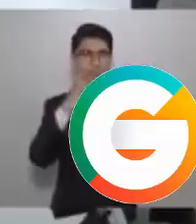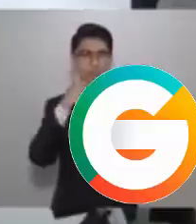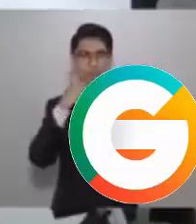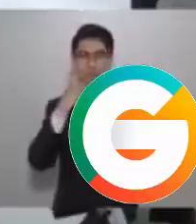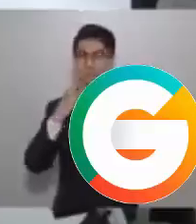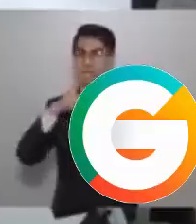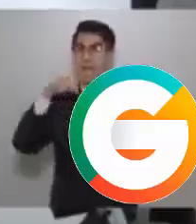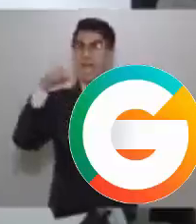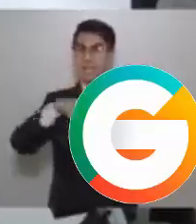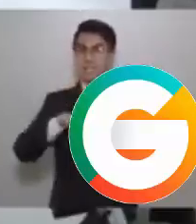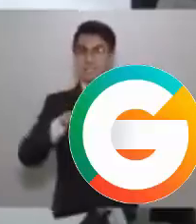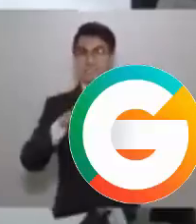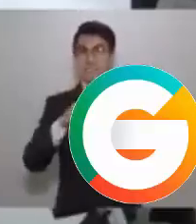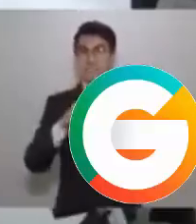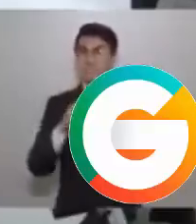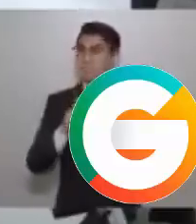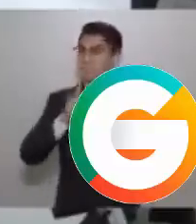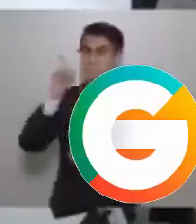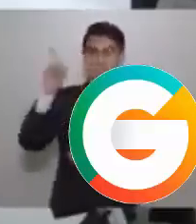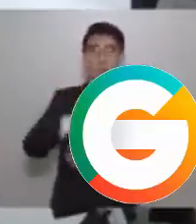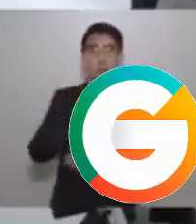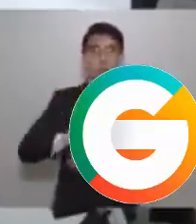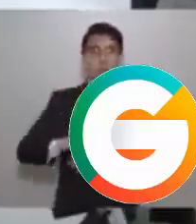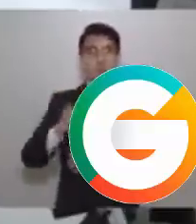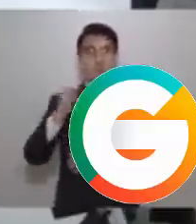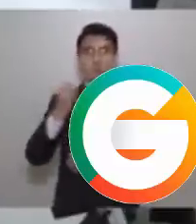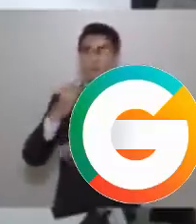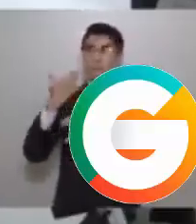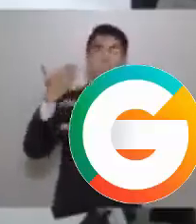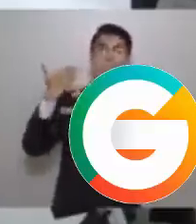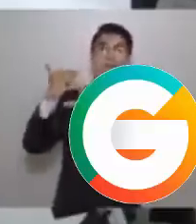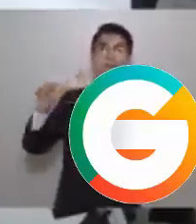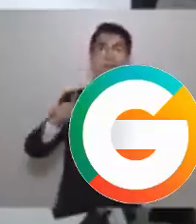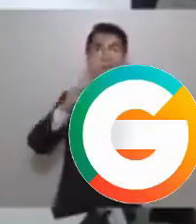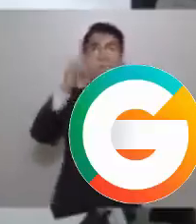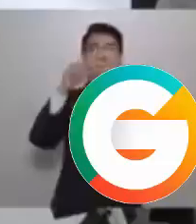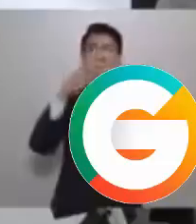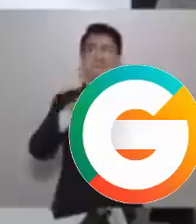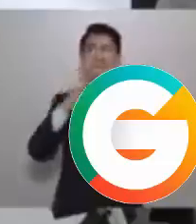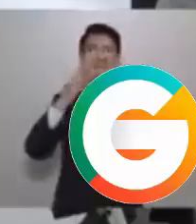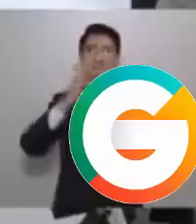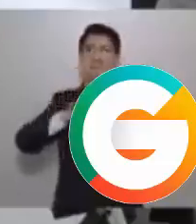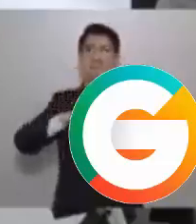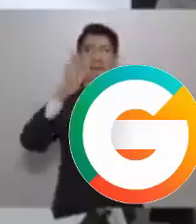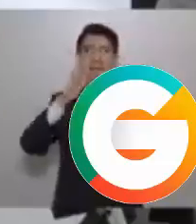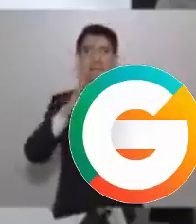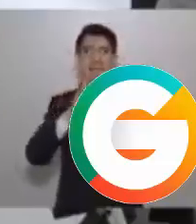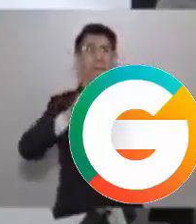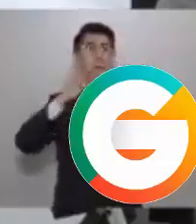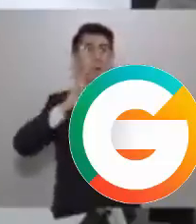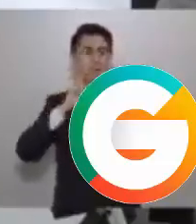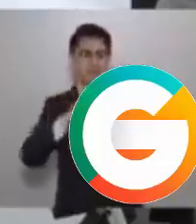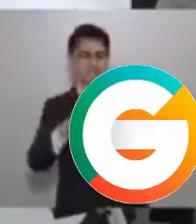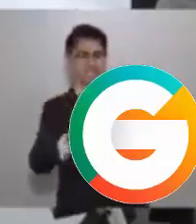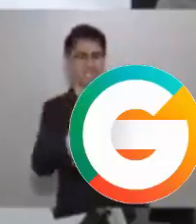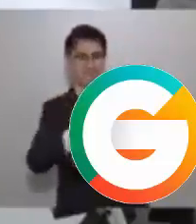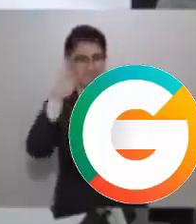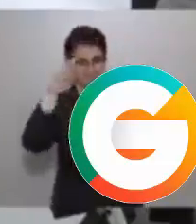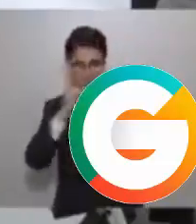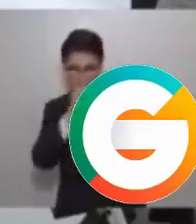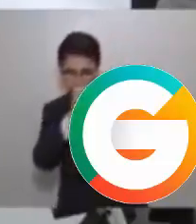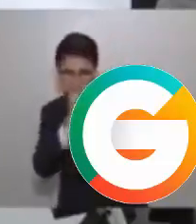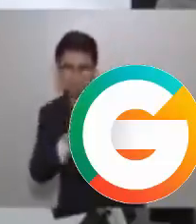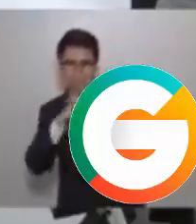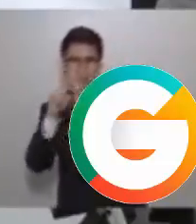en el municipio de Tijuana. Tenemos remitidos a la Comisión Disciplinaria 37 servidores públicos de esta institución. Se